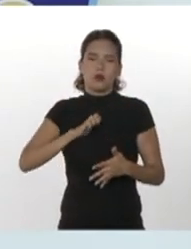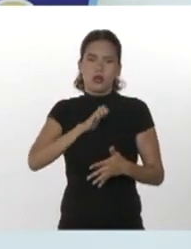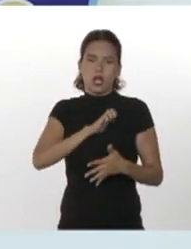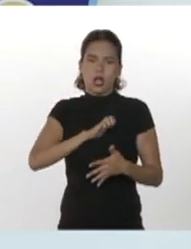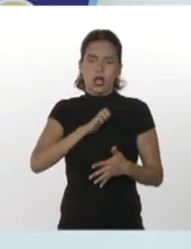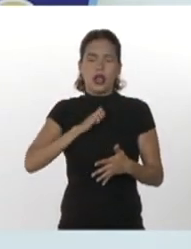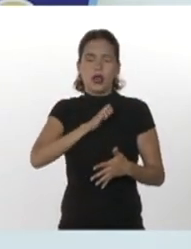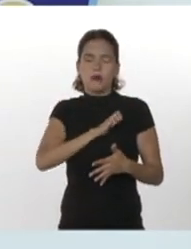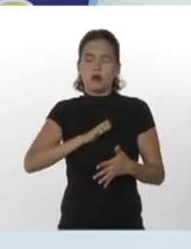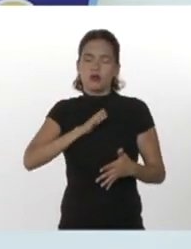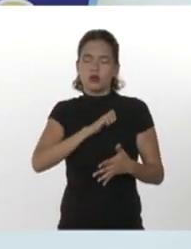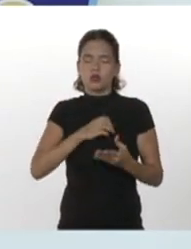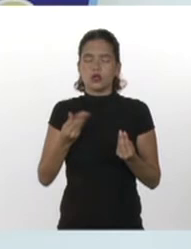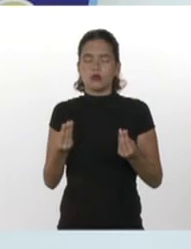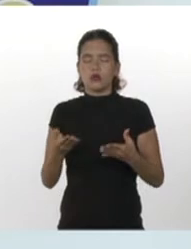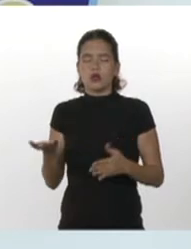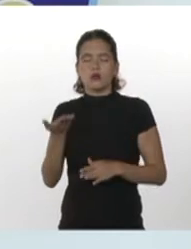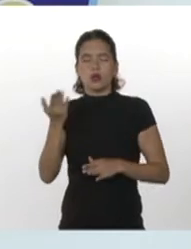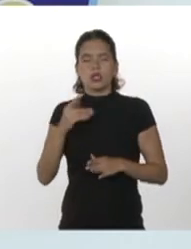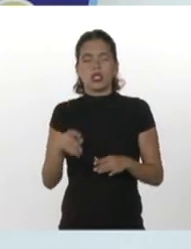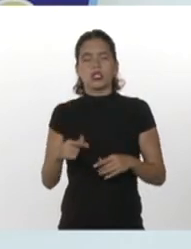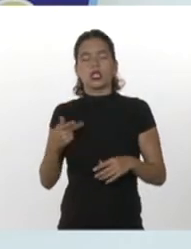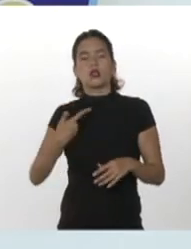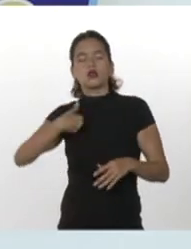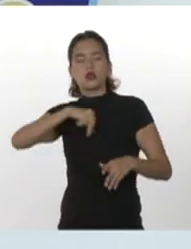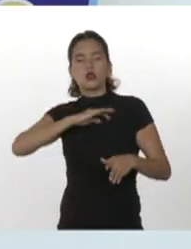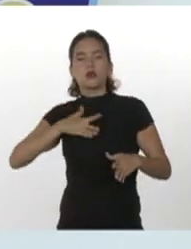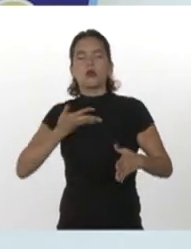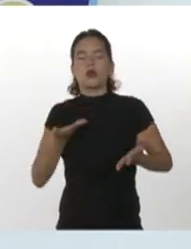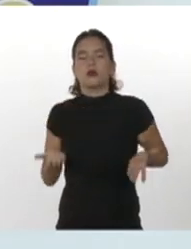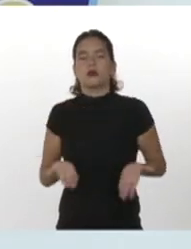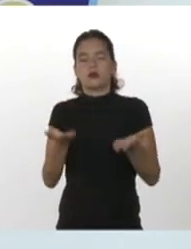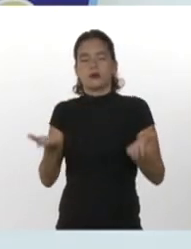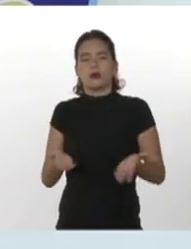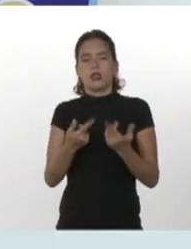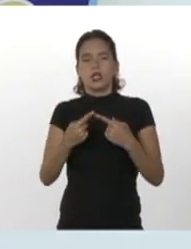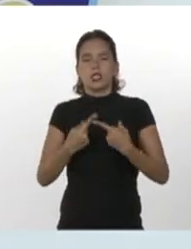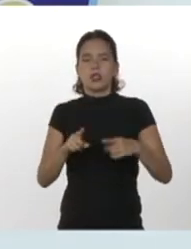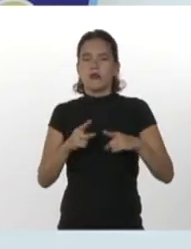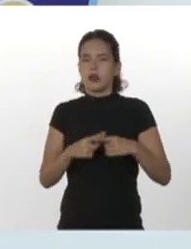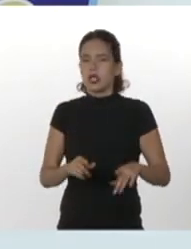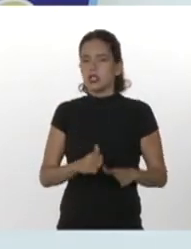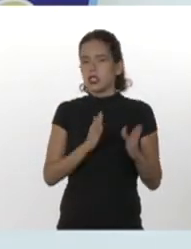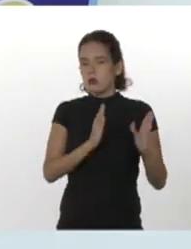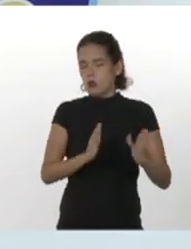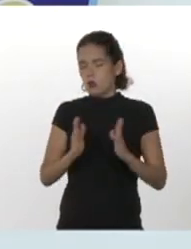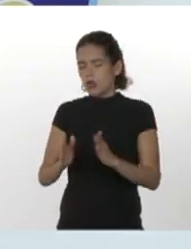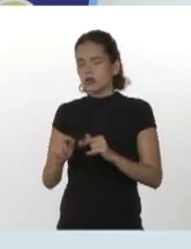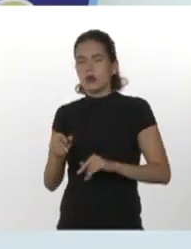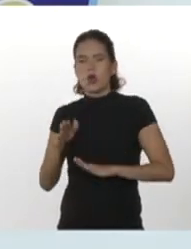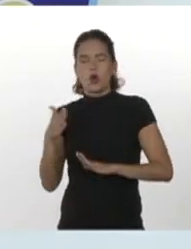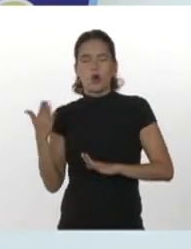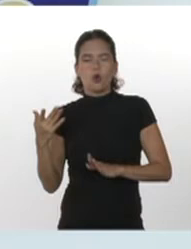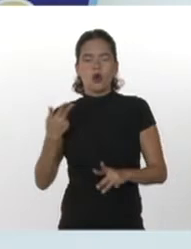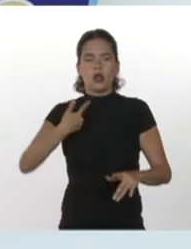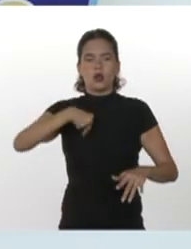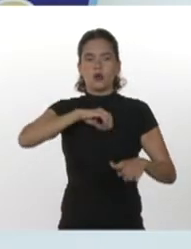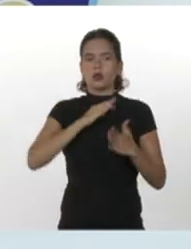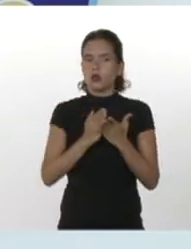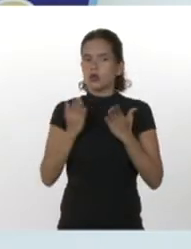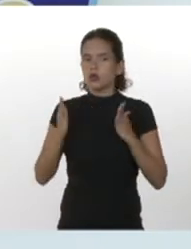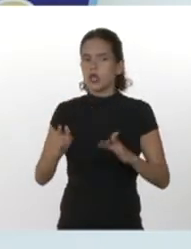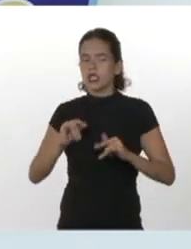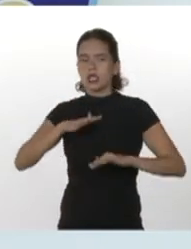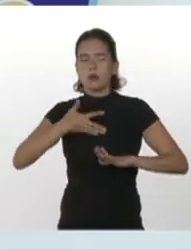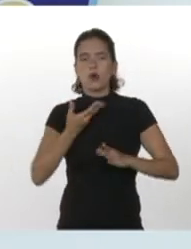emociones también es bien importante que nosotros podamos fomentar distintas situaciones en las cuales nuestro estudiante